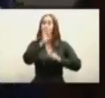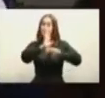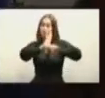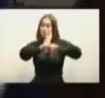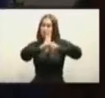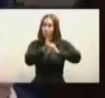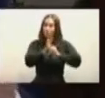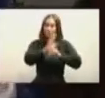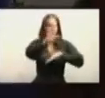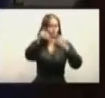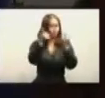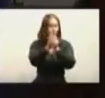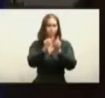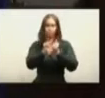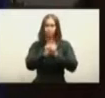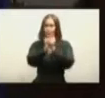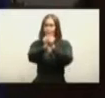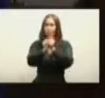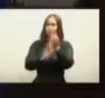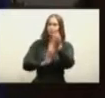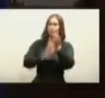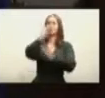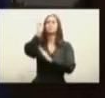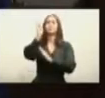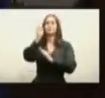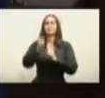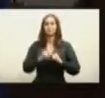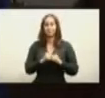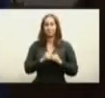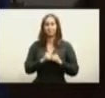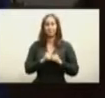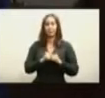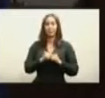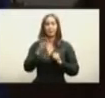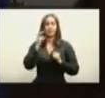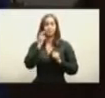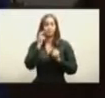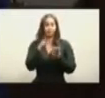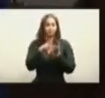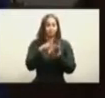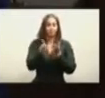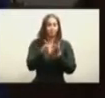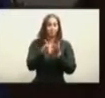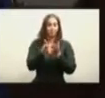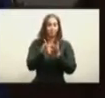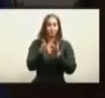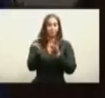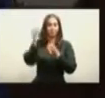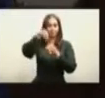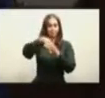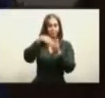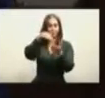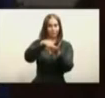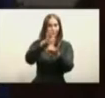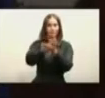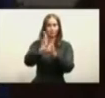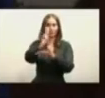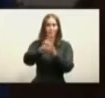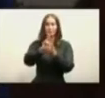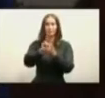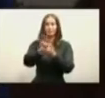universidades y que se haya hecho un estudio real con esos estudiantes para ver cuáles fueron los factores que